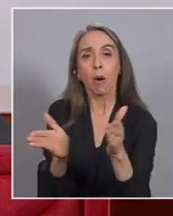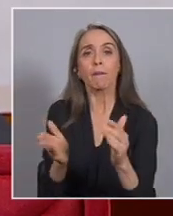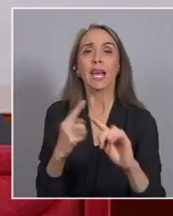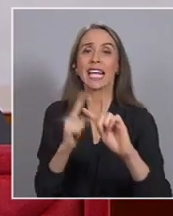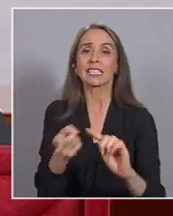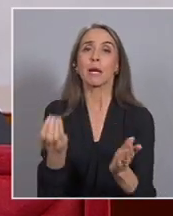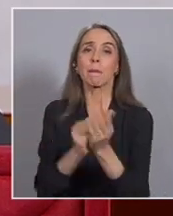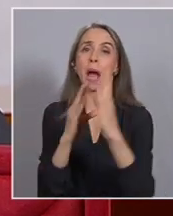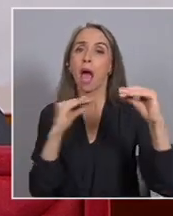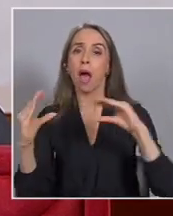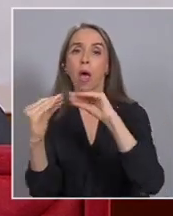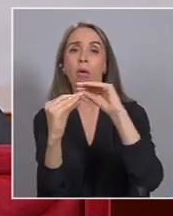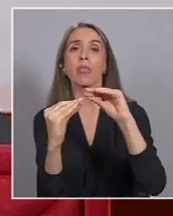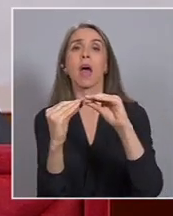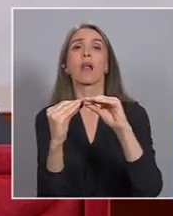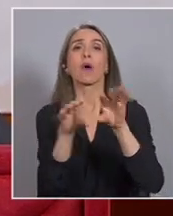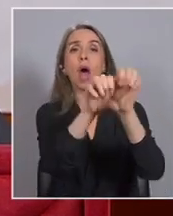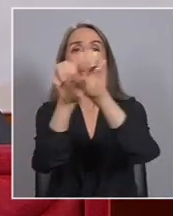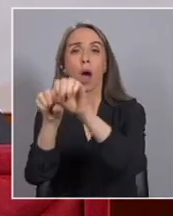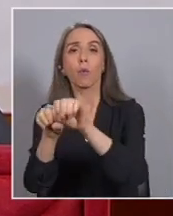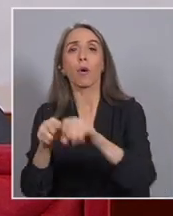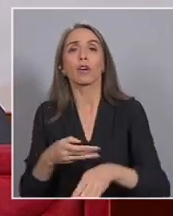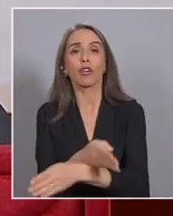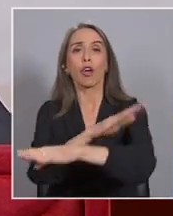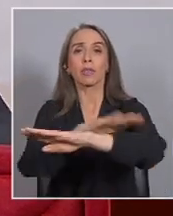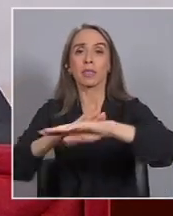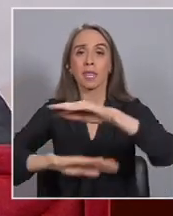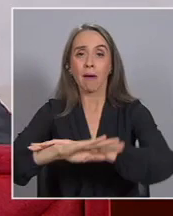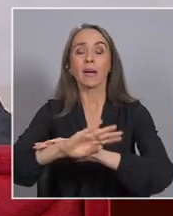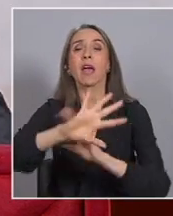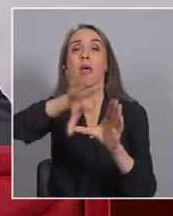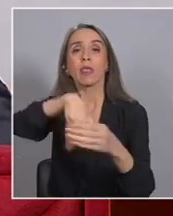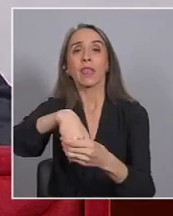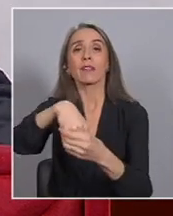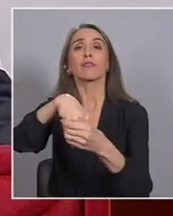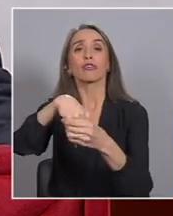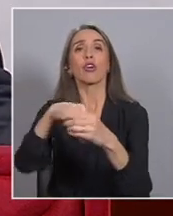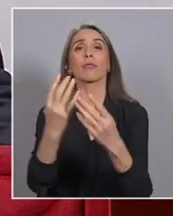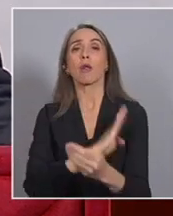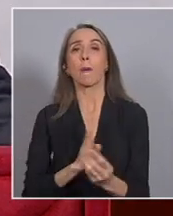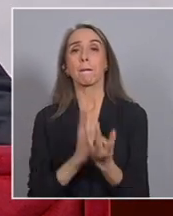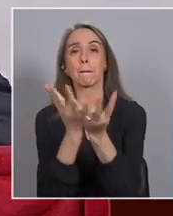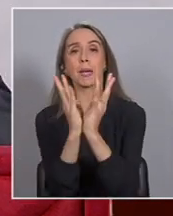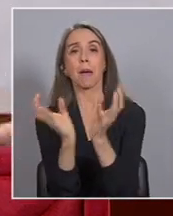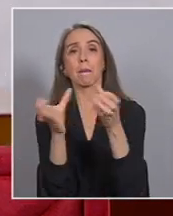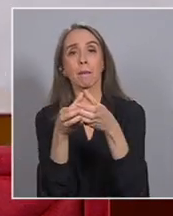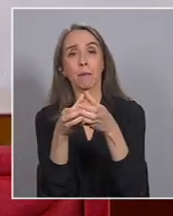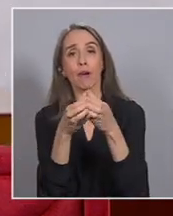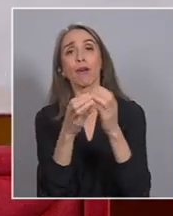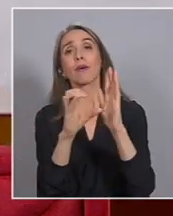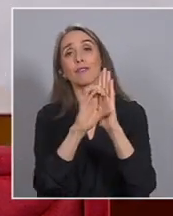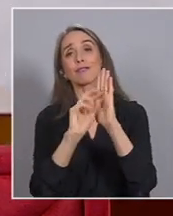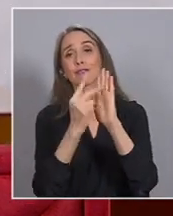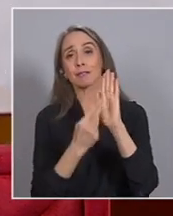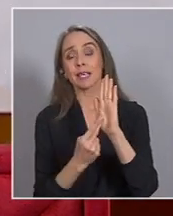mayor diálogo y consenso transversal, tanto dentro de la convención como respecto de ella con la sociedad.